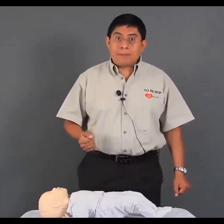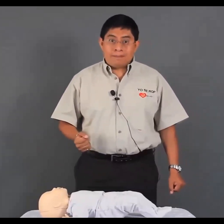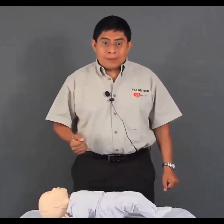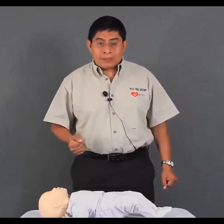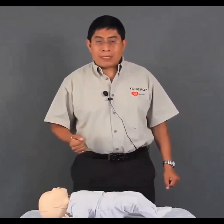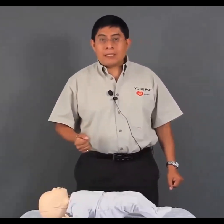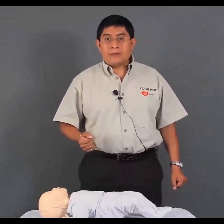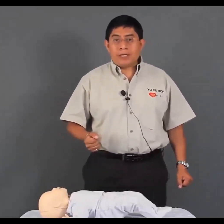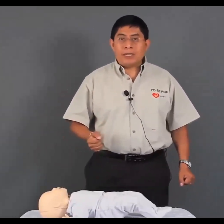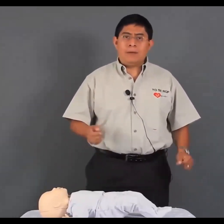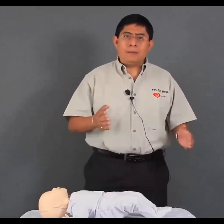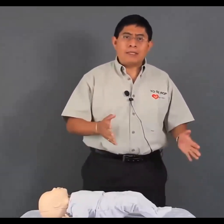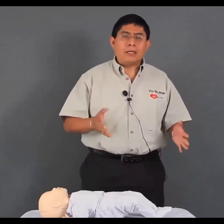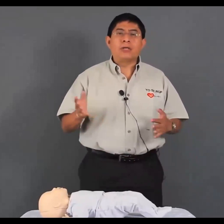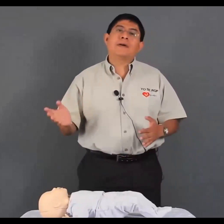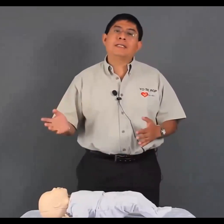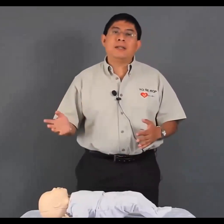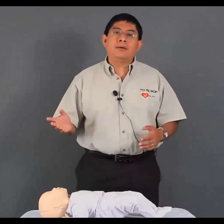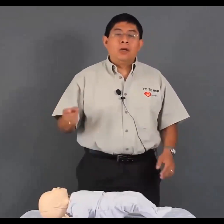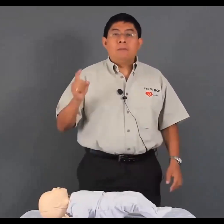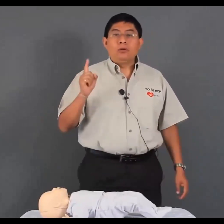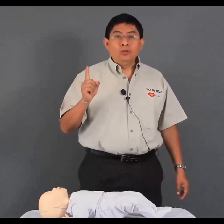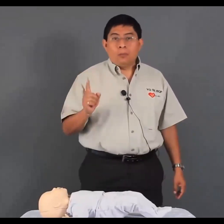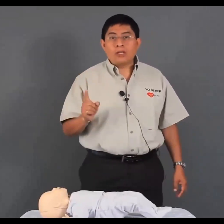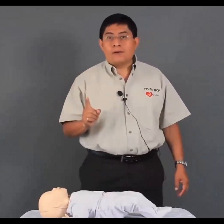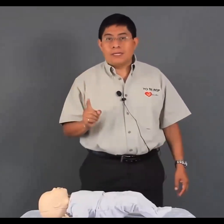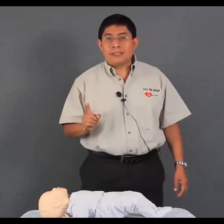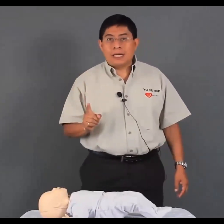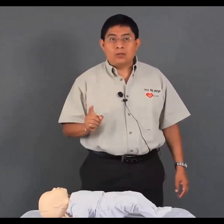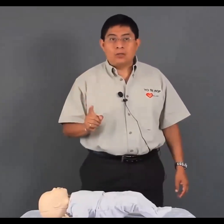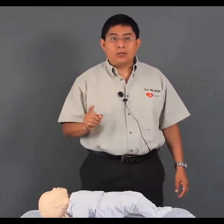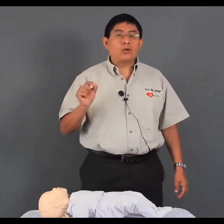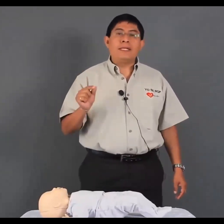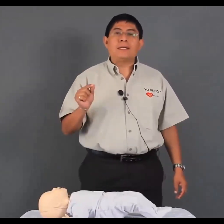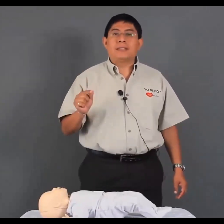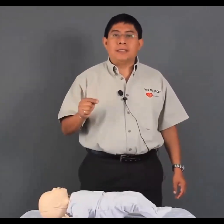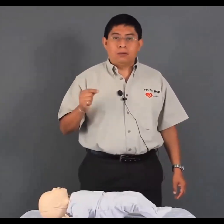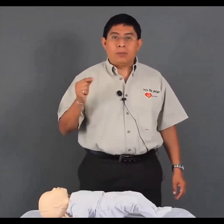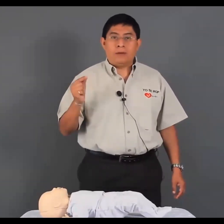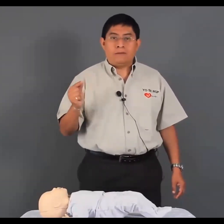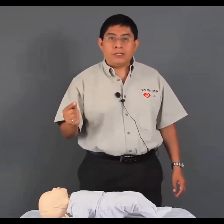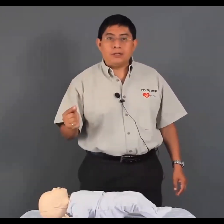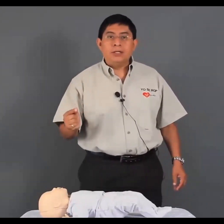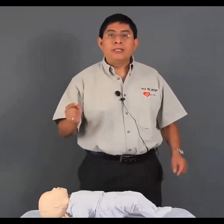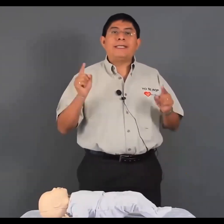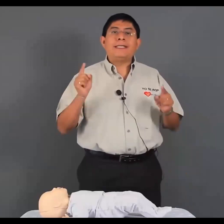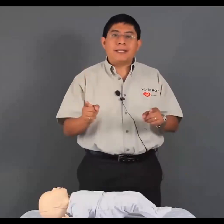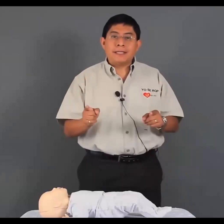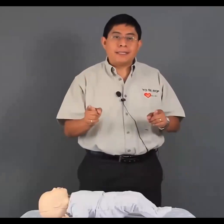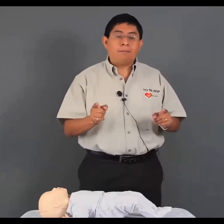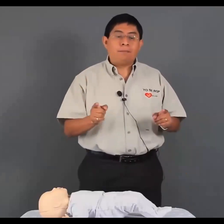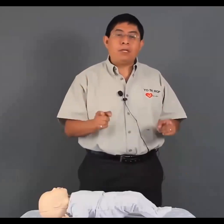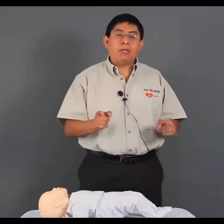cardiopulmonar. La RCP se clasifica en nivel básico y avanzado, pero un soporte avanzado solamente va a tener un